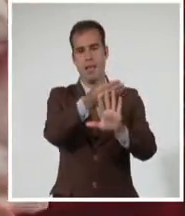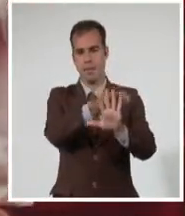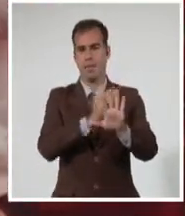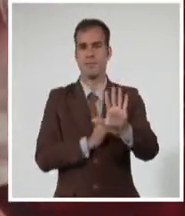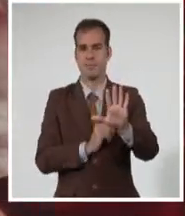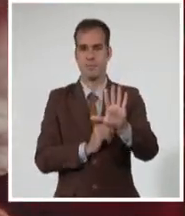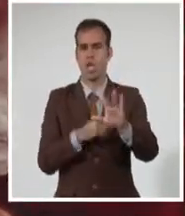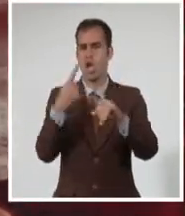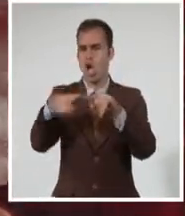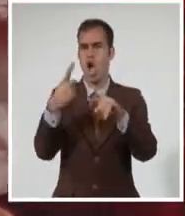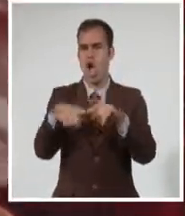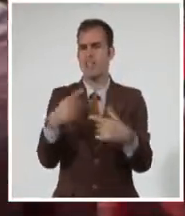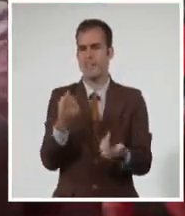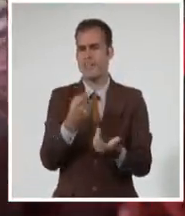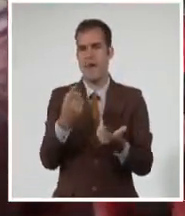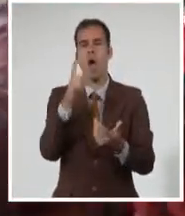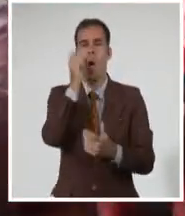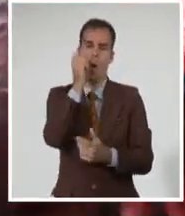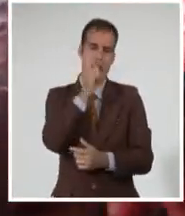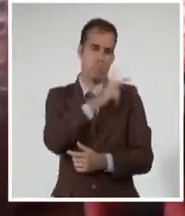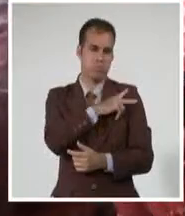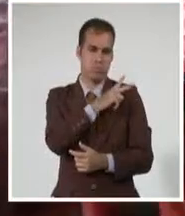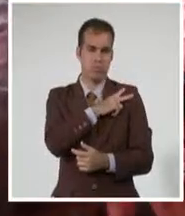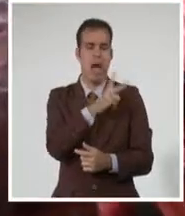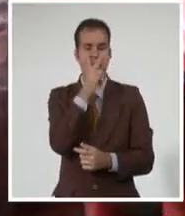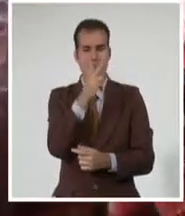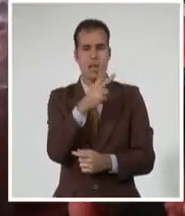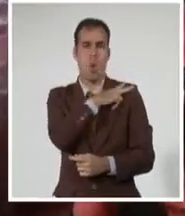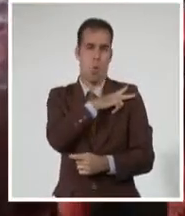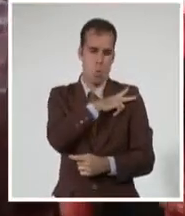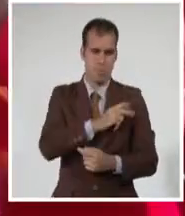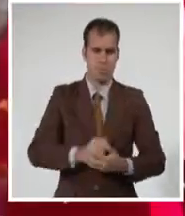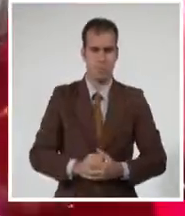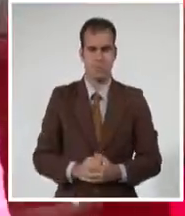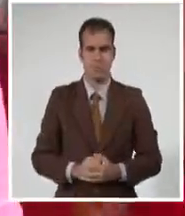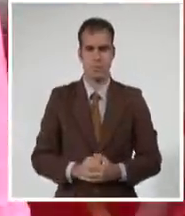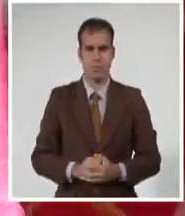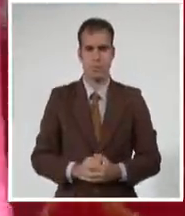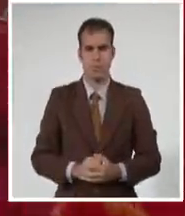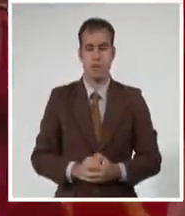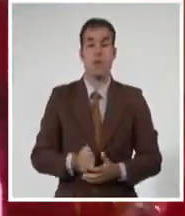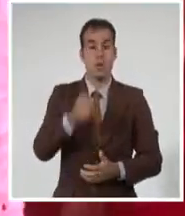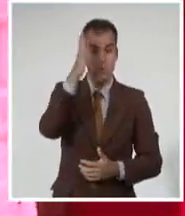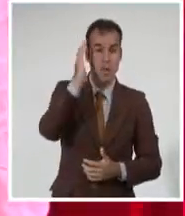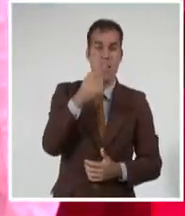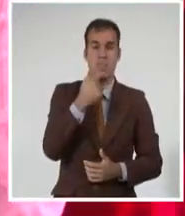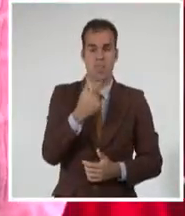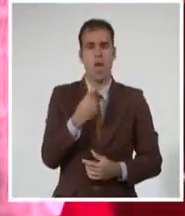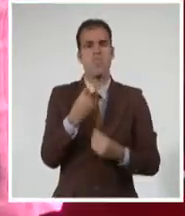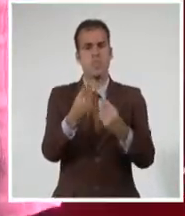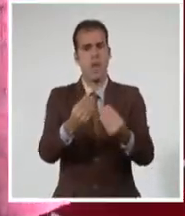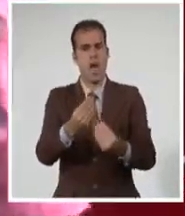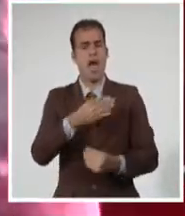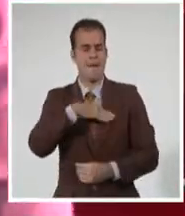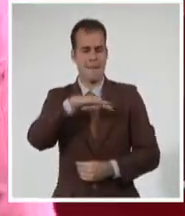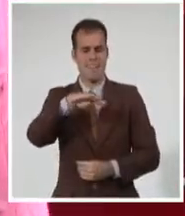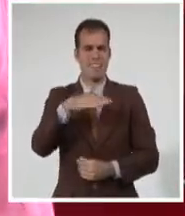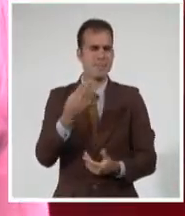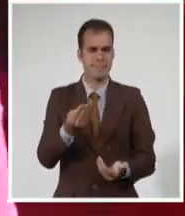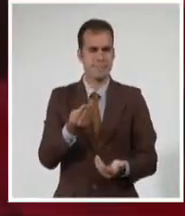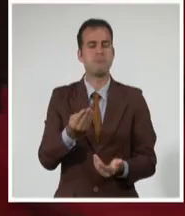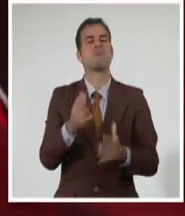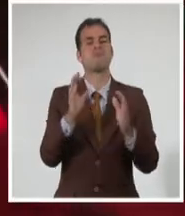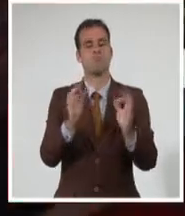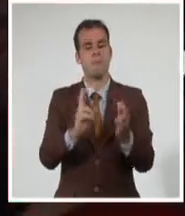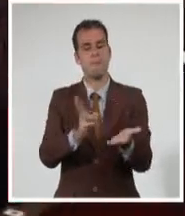Central, Roberto Morales Ojeda. Por su parte, el primer secretario del partido entregó a Edel Cruz Mendoza el carnet que lo acredita